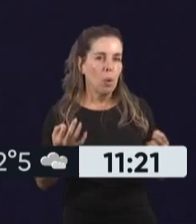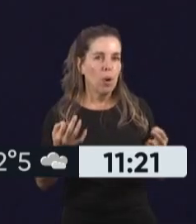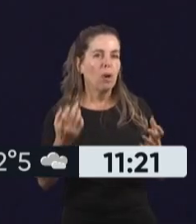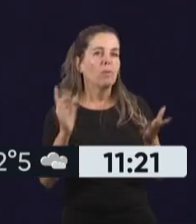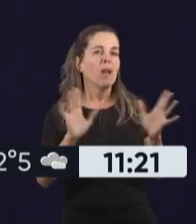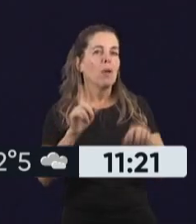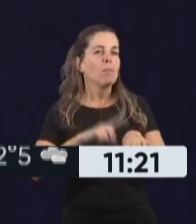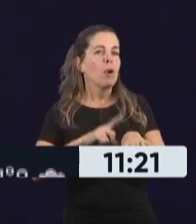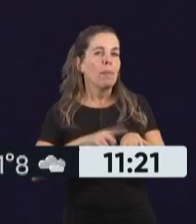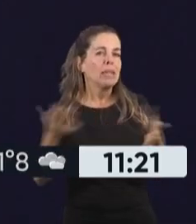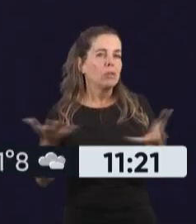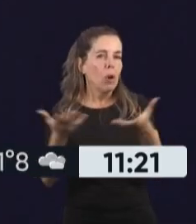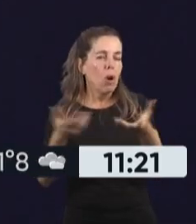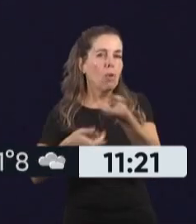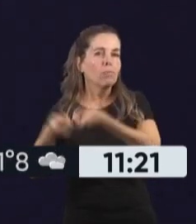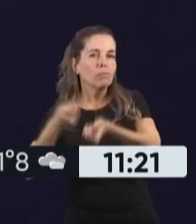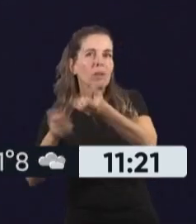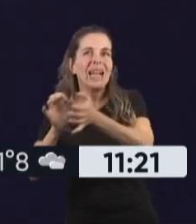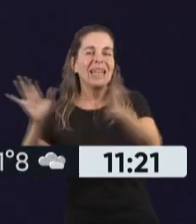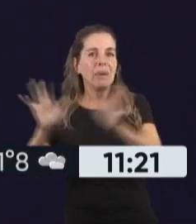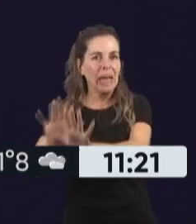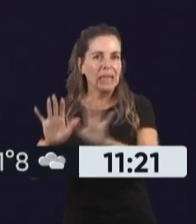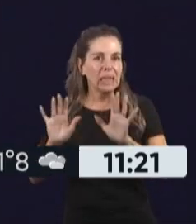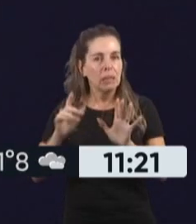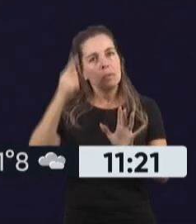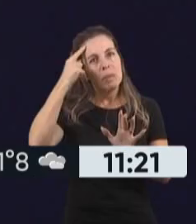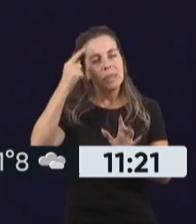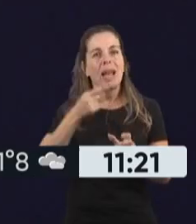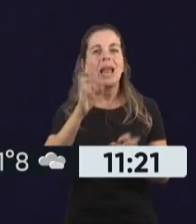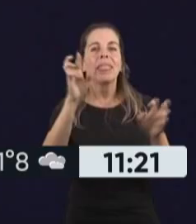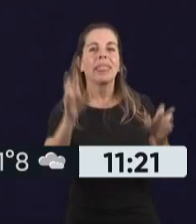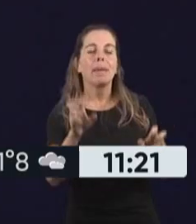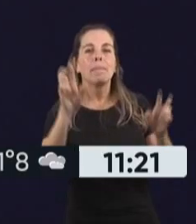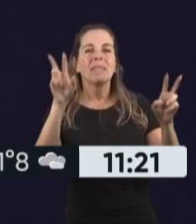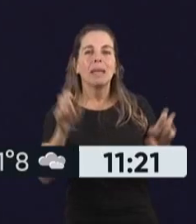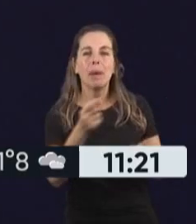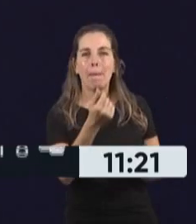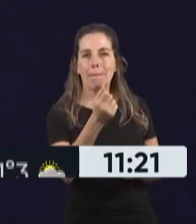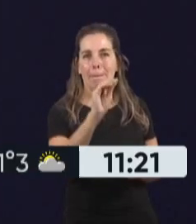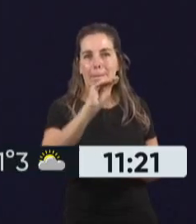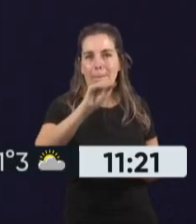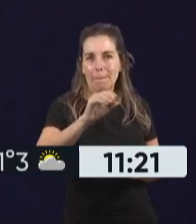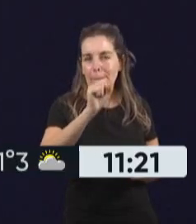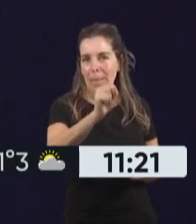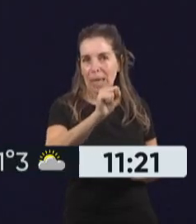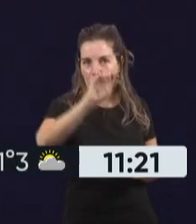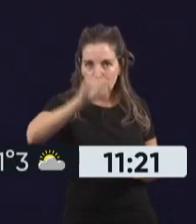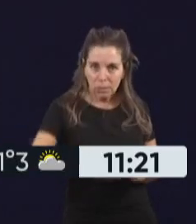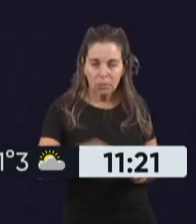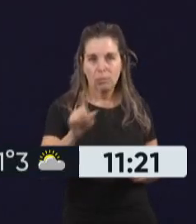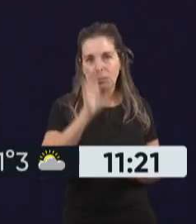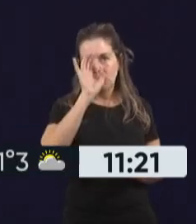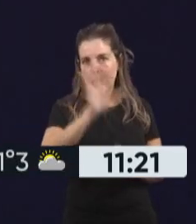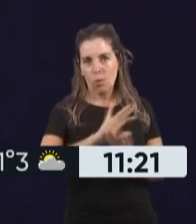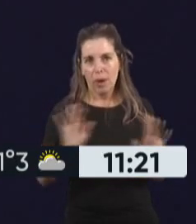mercados libres no vamos a hablar nunca jamás de devaluación, porque no va a estar no vamos a tener la chance de hacerla.